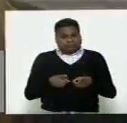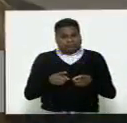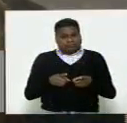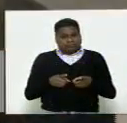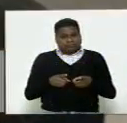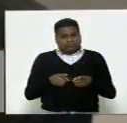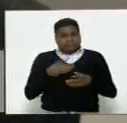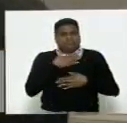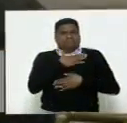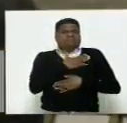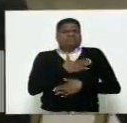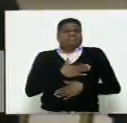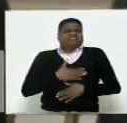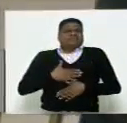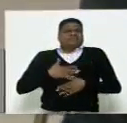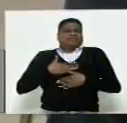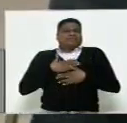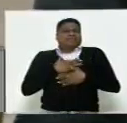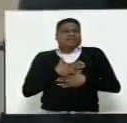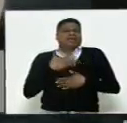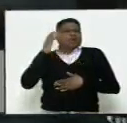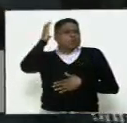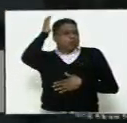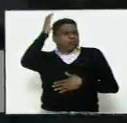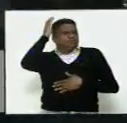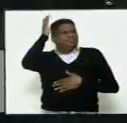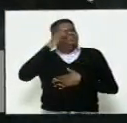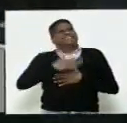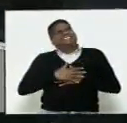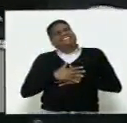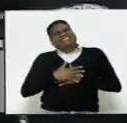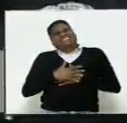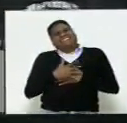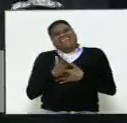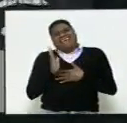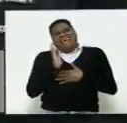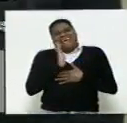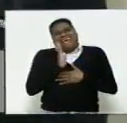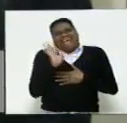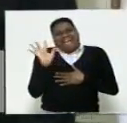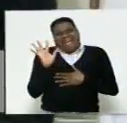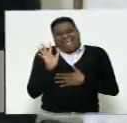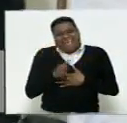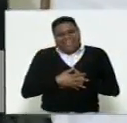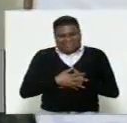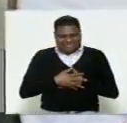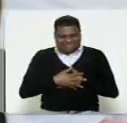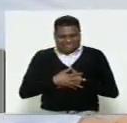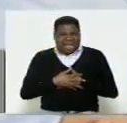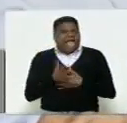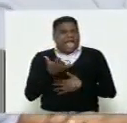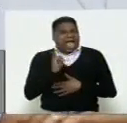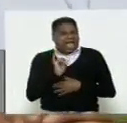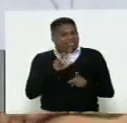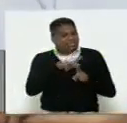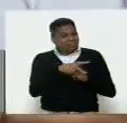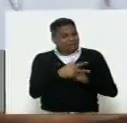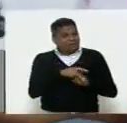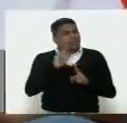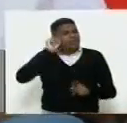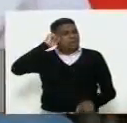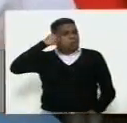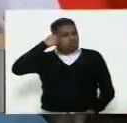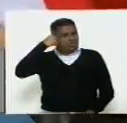disfrutar, que la quiere hacer consciente, allí nosotros humildemente, sencillamente, tenemos herramientas para